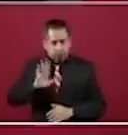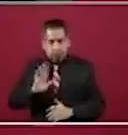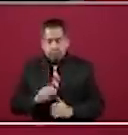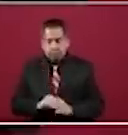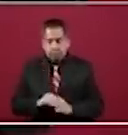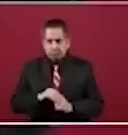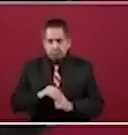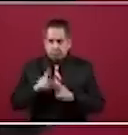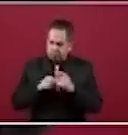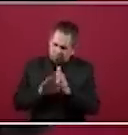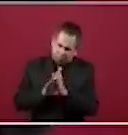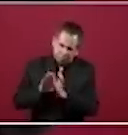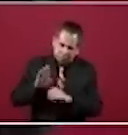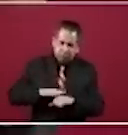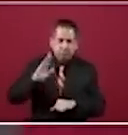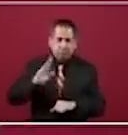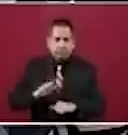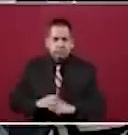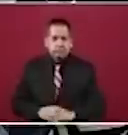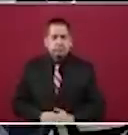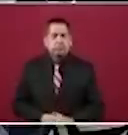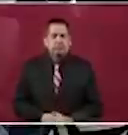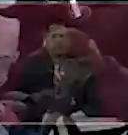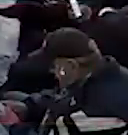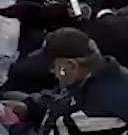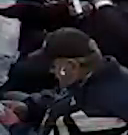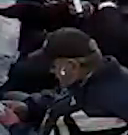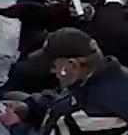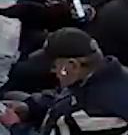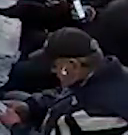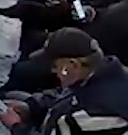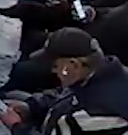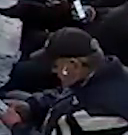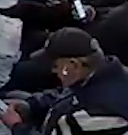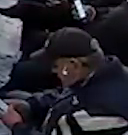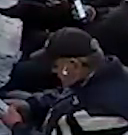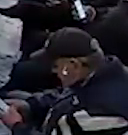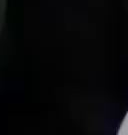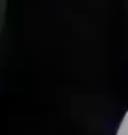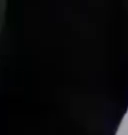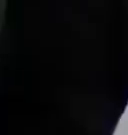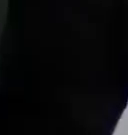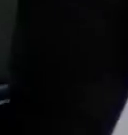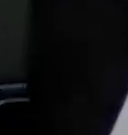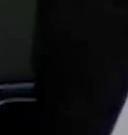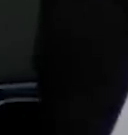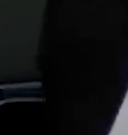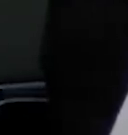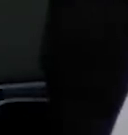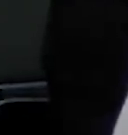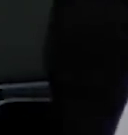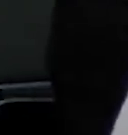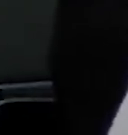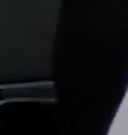y vamos a crecer más. Pero, presidente, ¿me podría precisar el tema sobre si están pensando hacer algo con la deuda